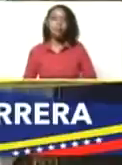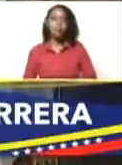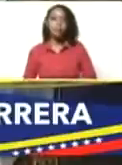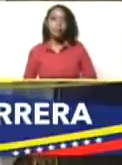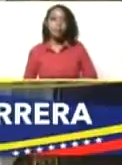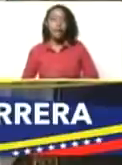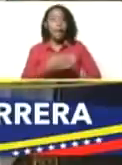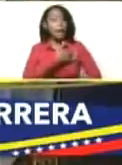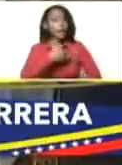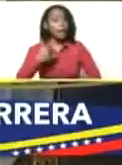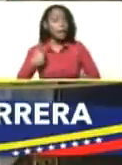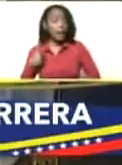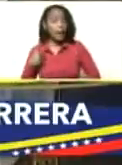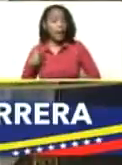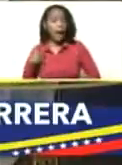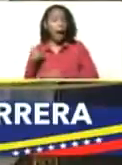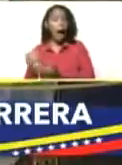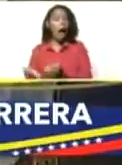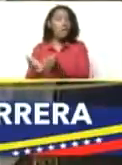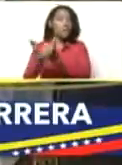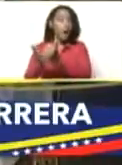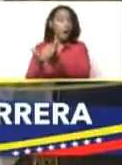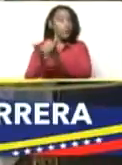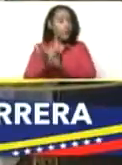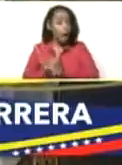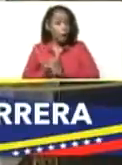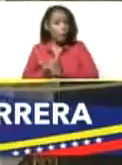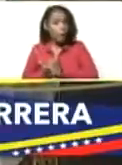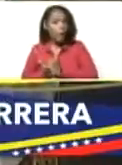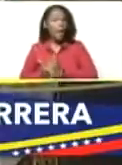que quiera servirme, que me siga.